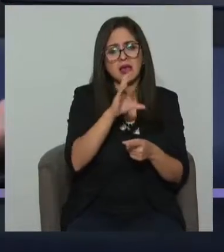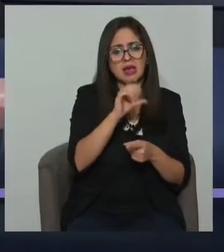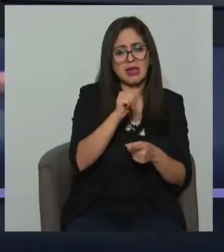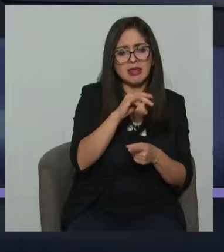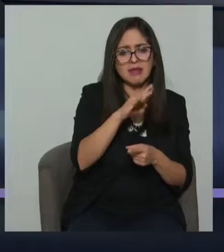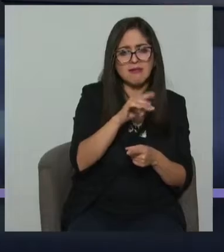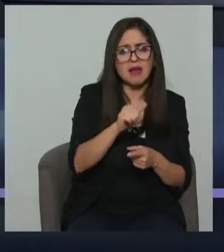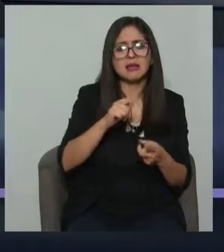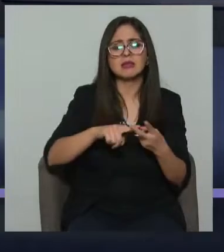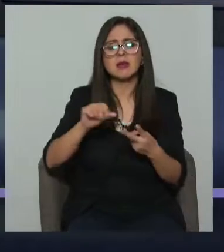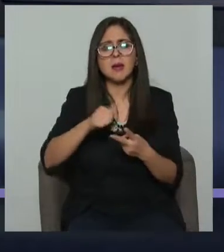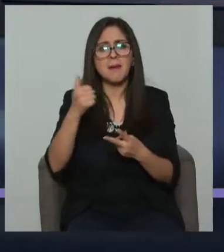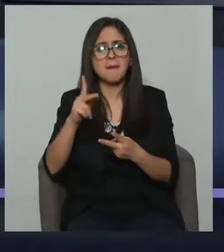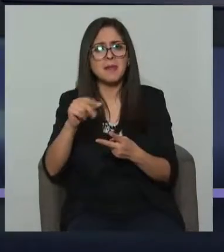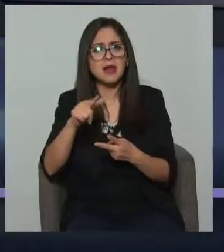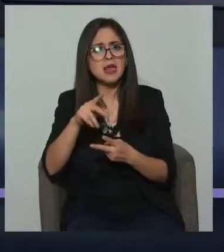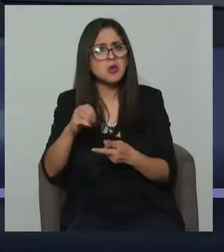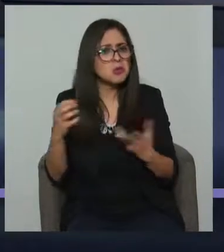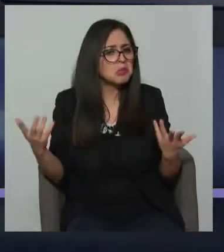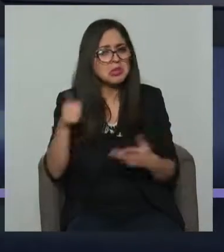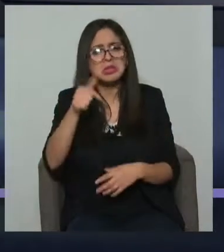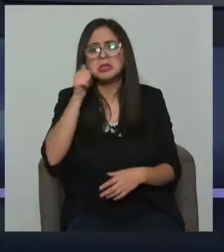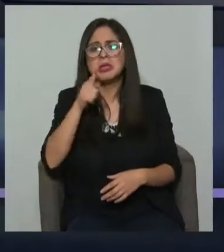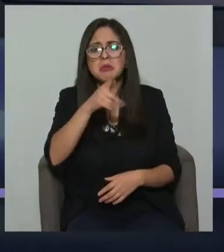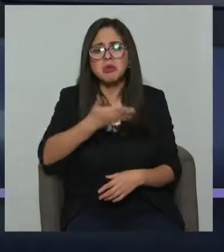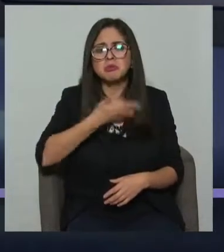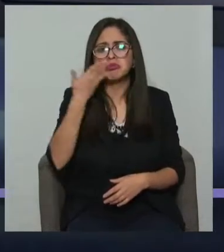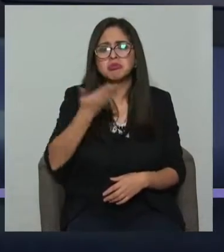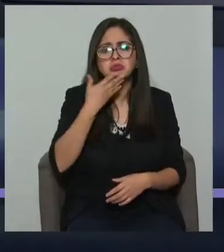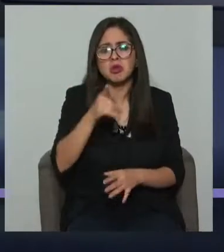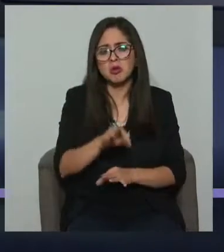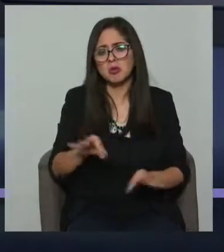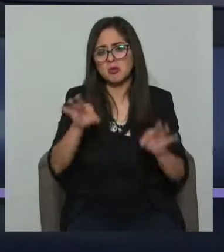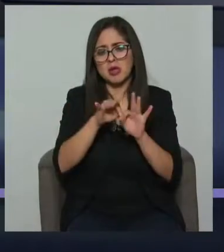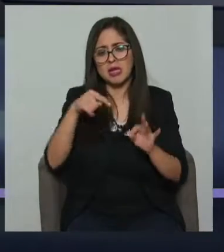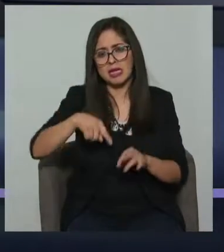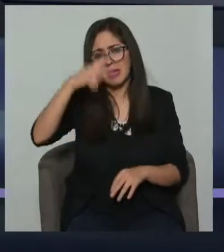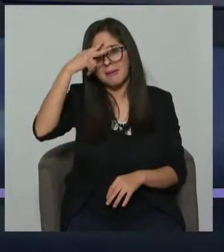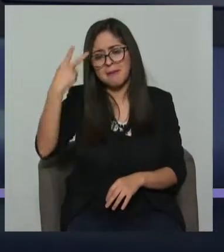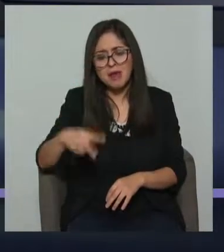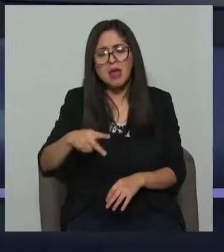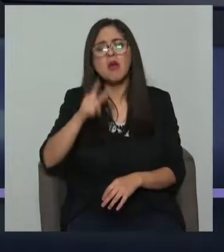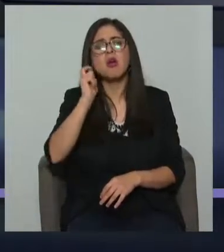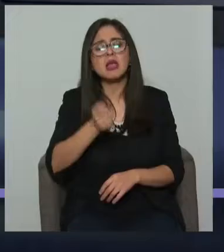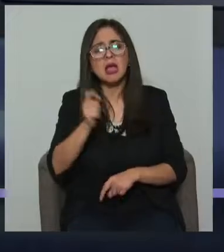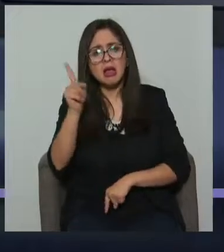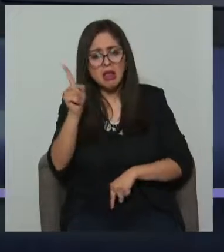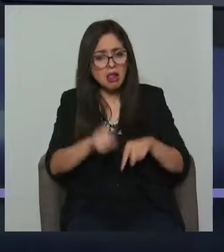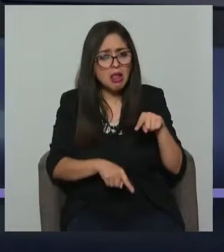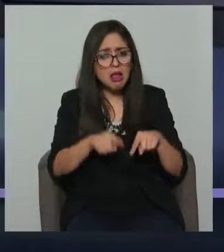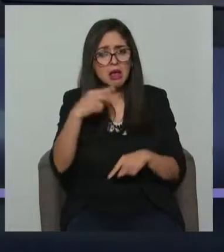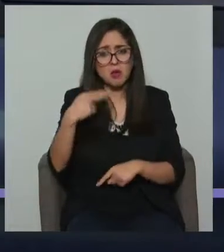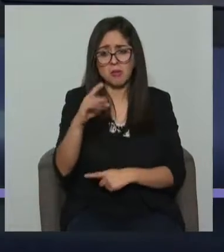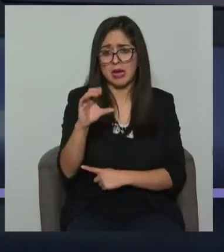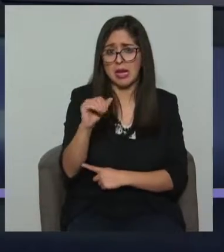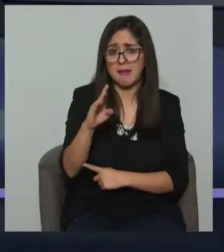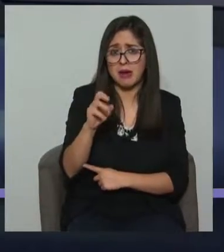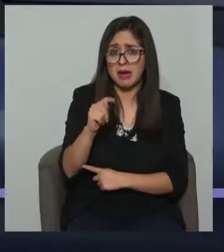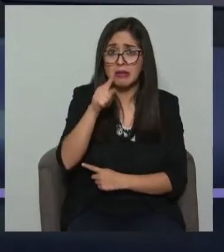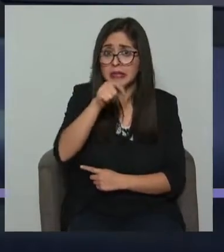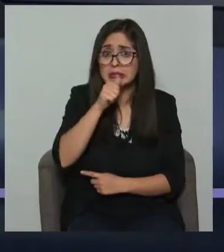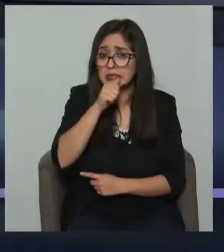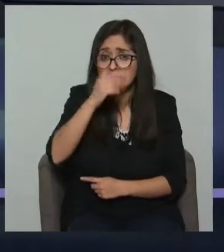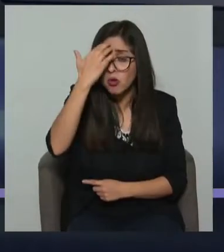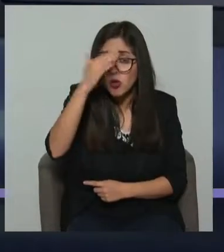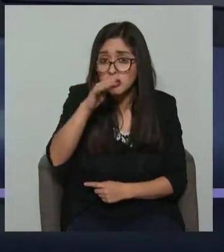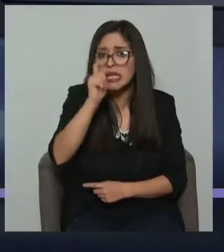aquellos. Palillo. O sea, hay una tradición muy fuerte en México que no ha muerto y se llama cabaret. Si no la conoce, si no se ha acercado, es